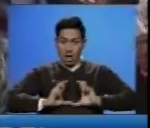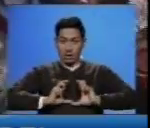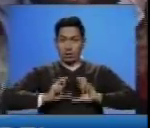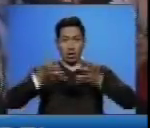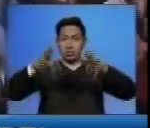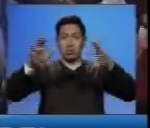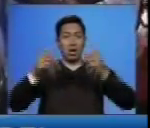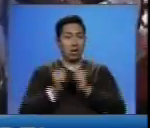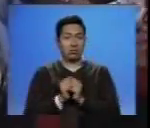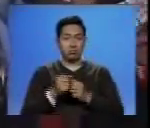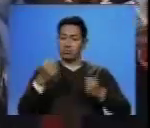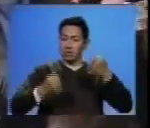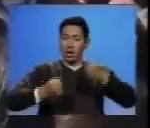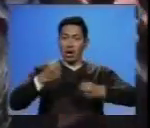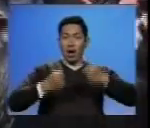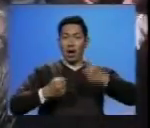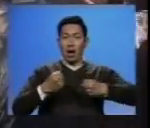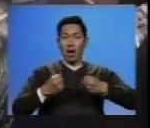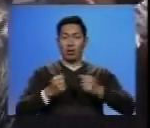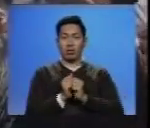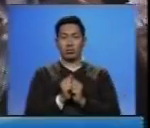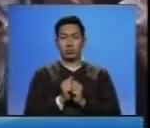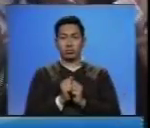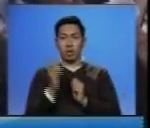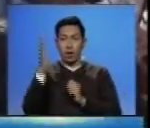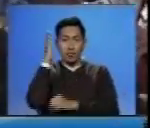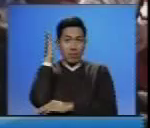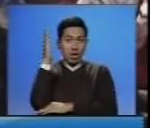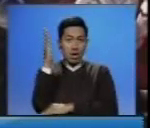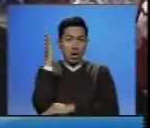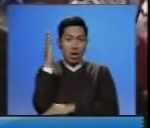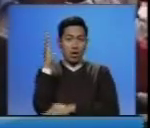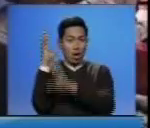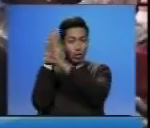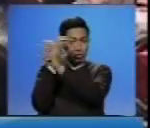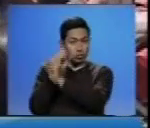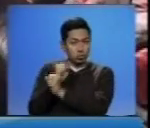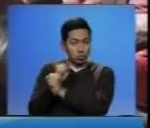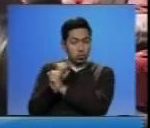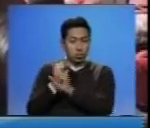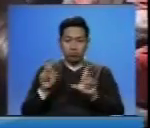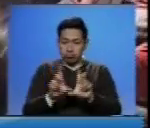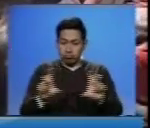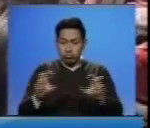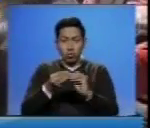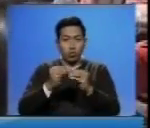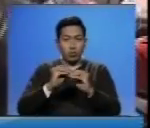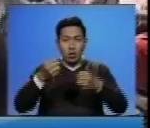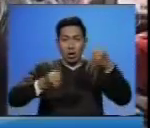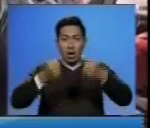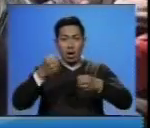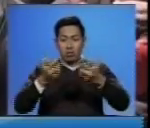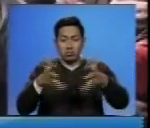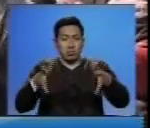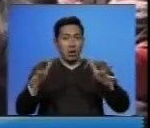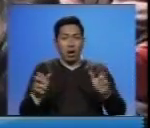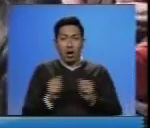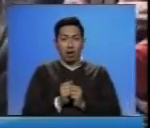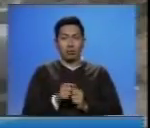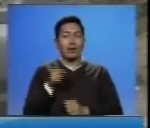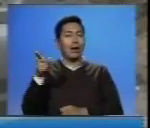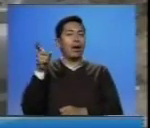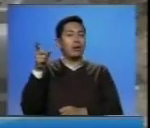unos carros con vidrios ahumados, sin placas, están ahí haciendo agentes del